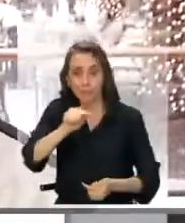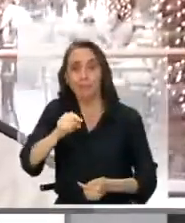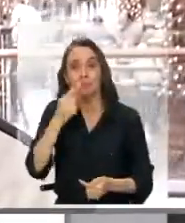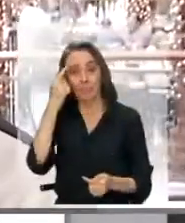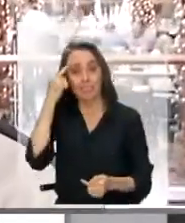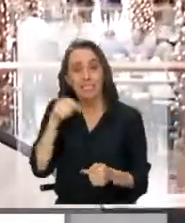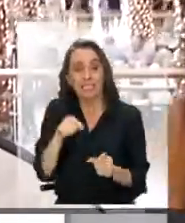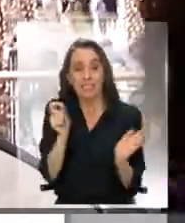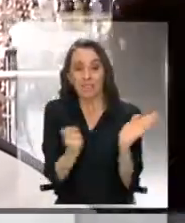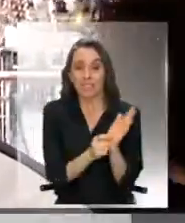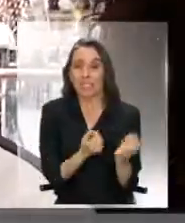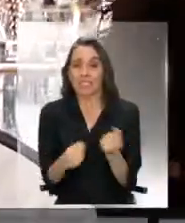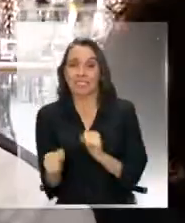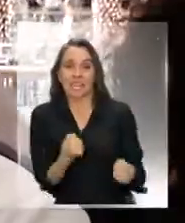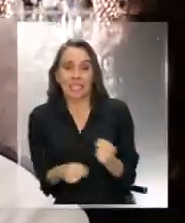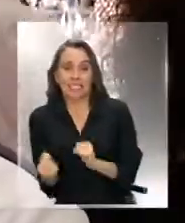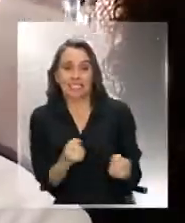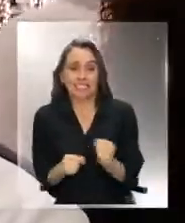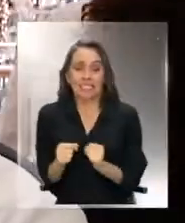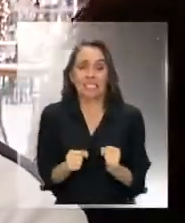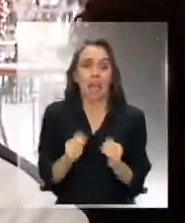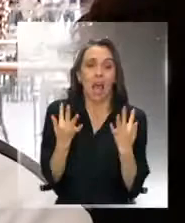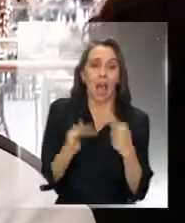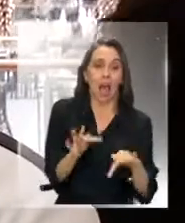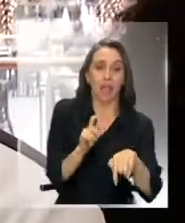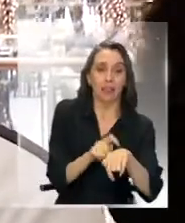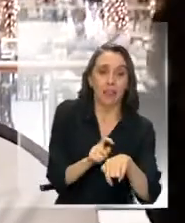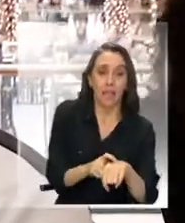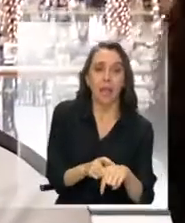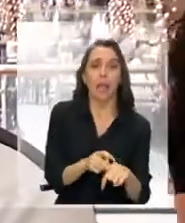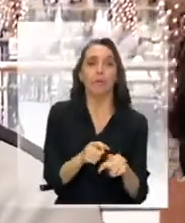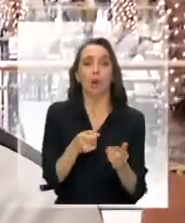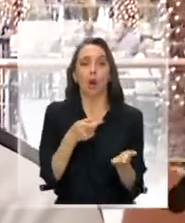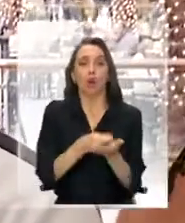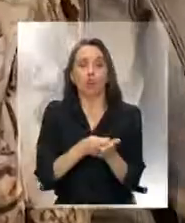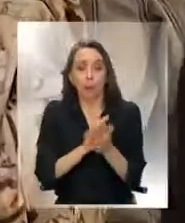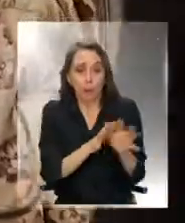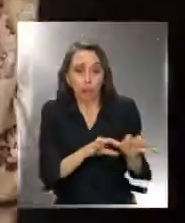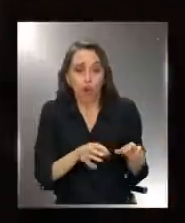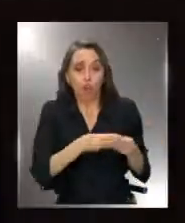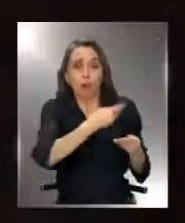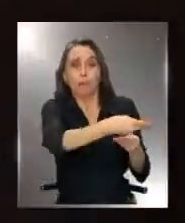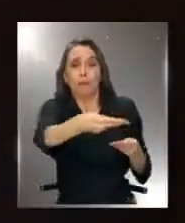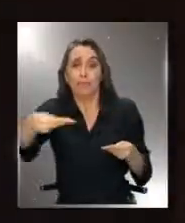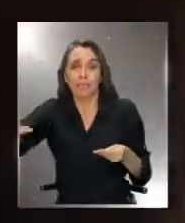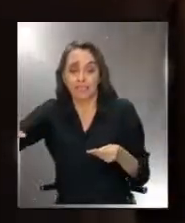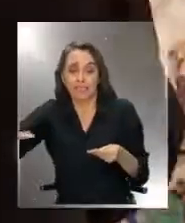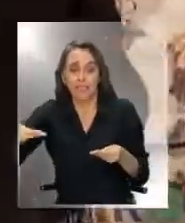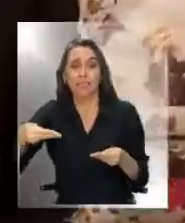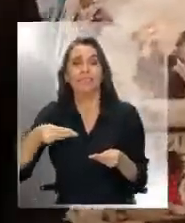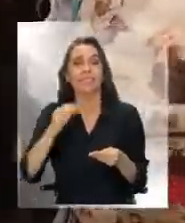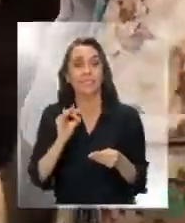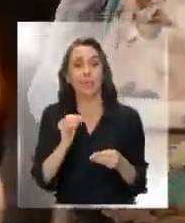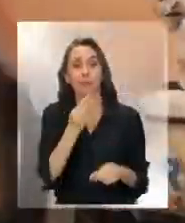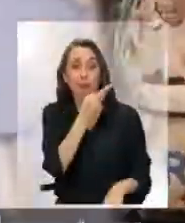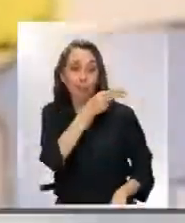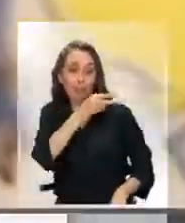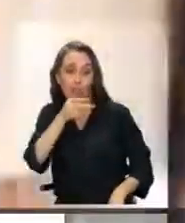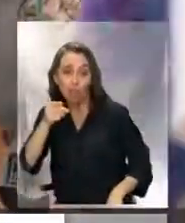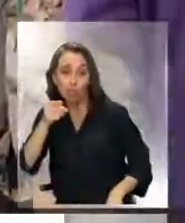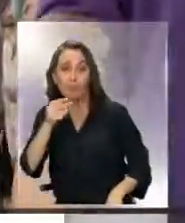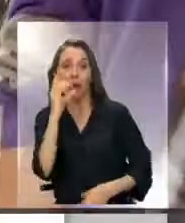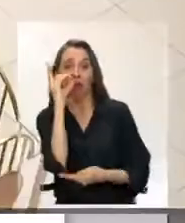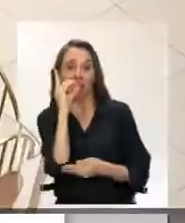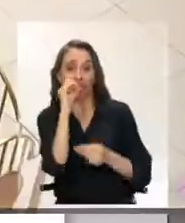motivo? Se llama por tiempo, que tienes que regalarle a todo algo, presente. Históricamente, en las primeras dos semanas de diciembre